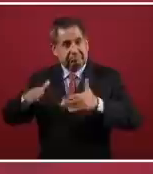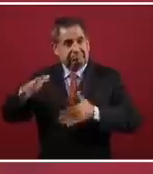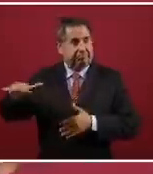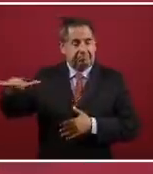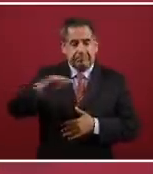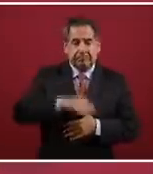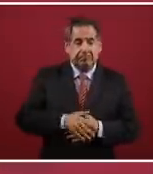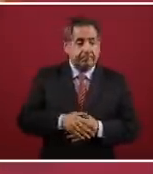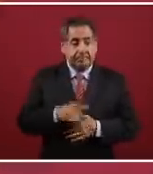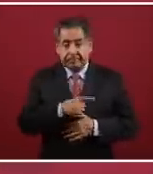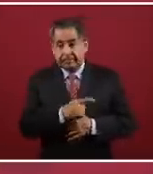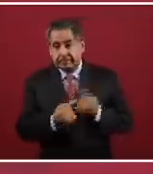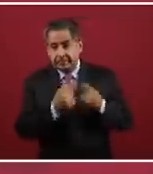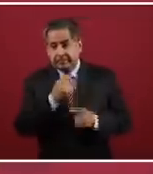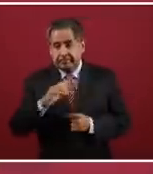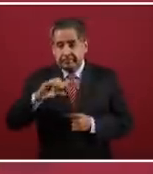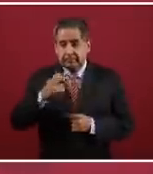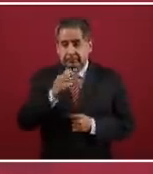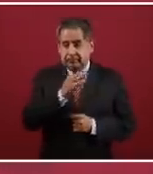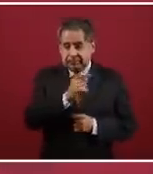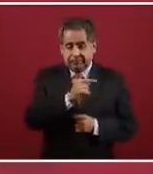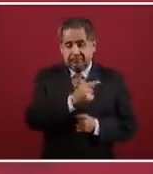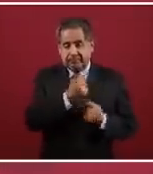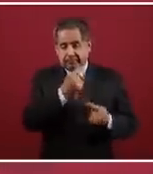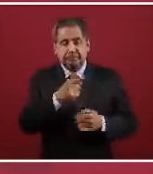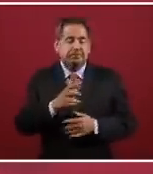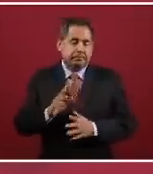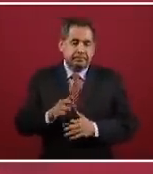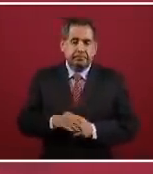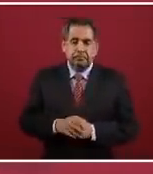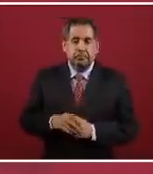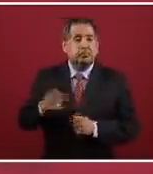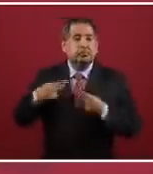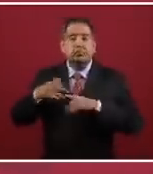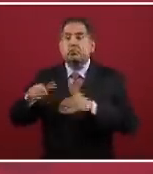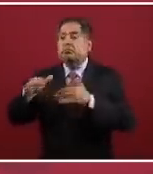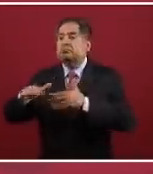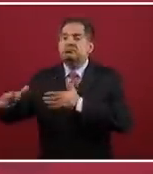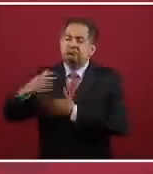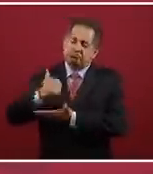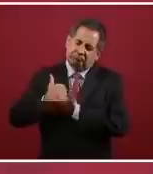Fue el que me sacó a flote.